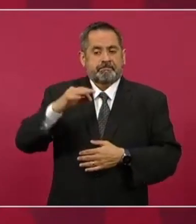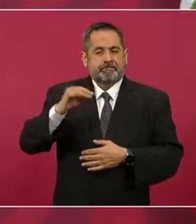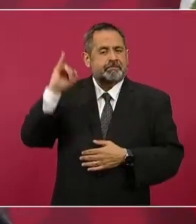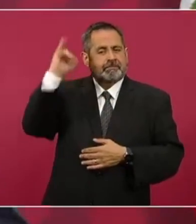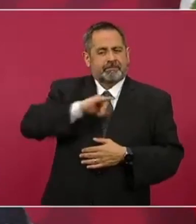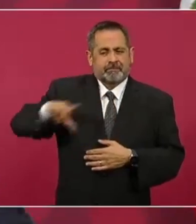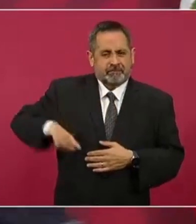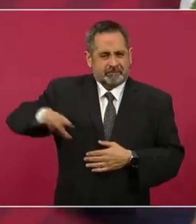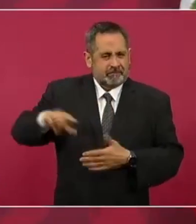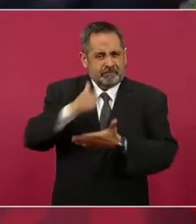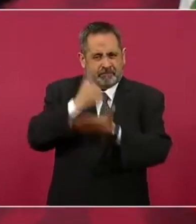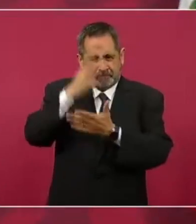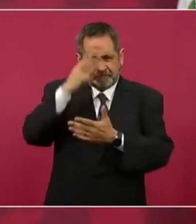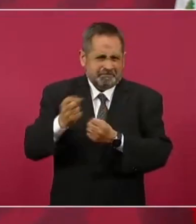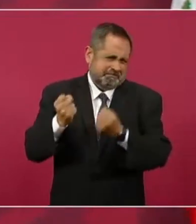una ola